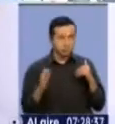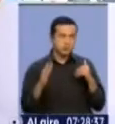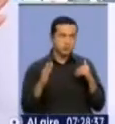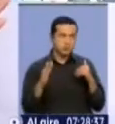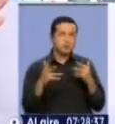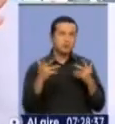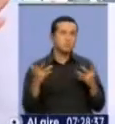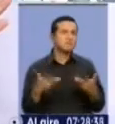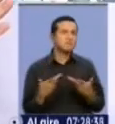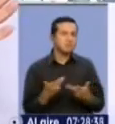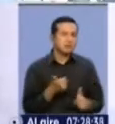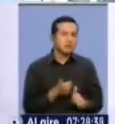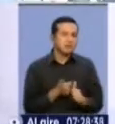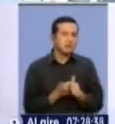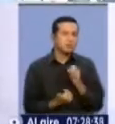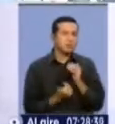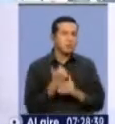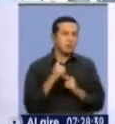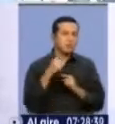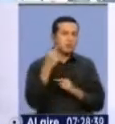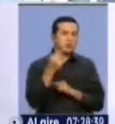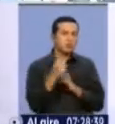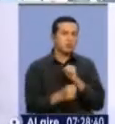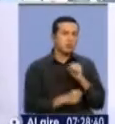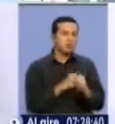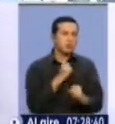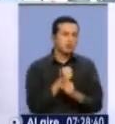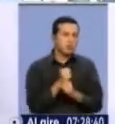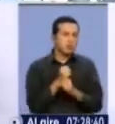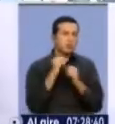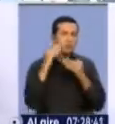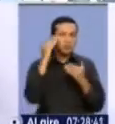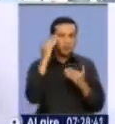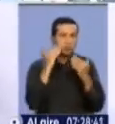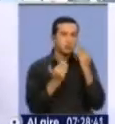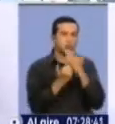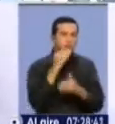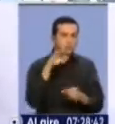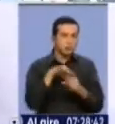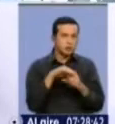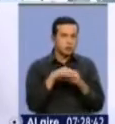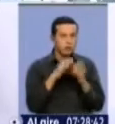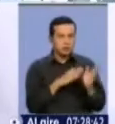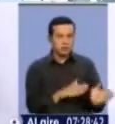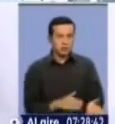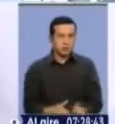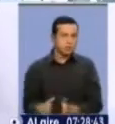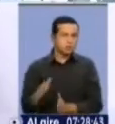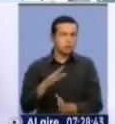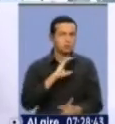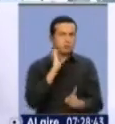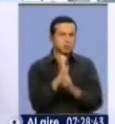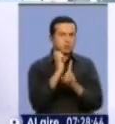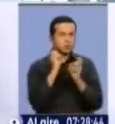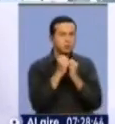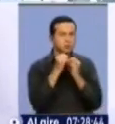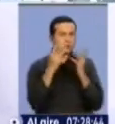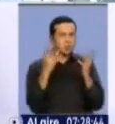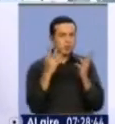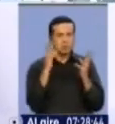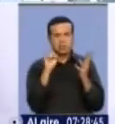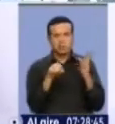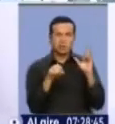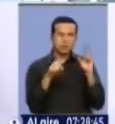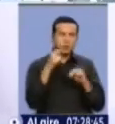sería la cercanía de un nuevo escenario el próximo año el escenario político de nuevas elecciones pero también se hace se ha criticado fuertemente si se ha